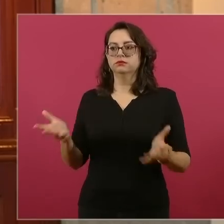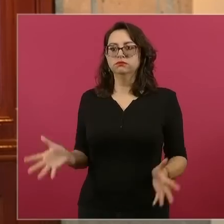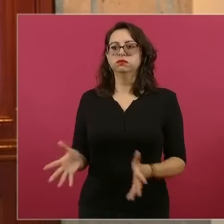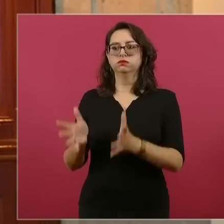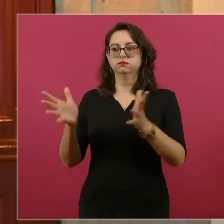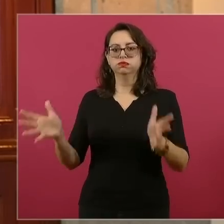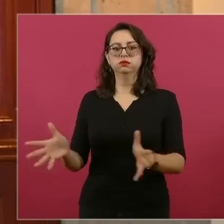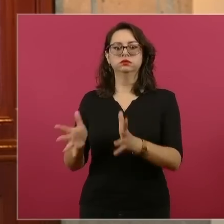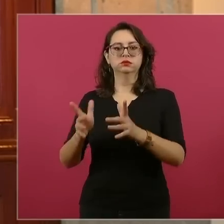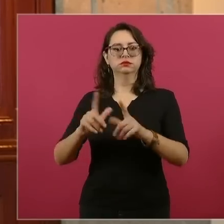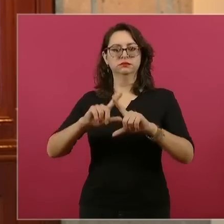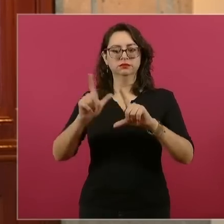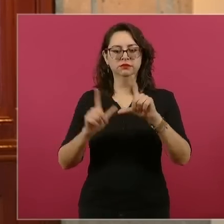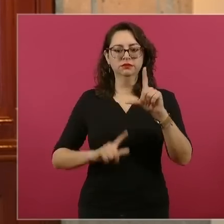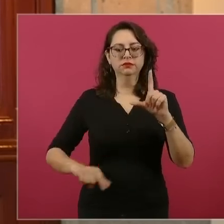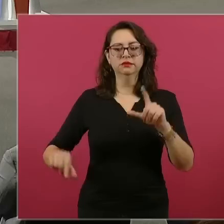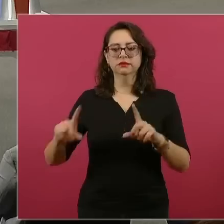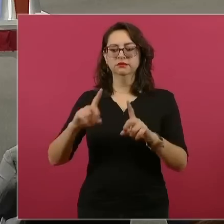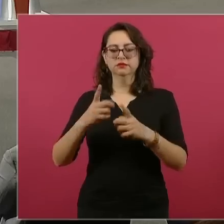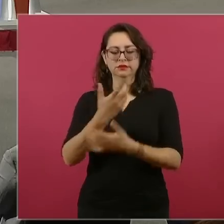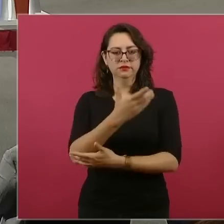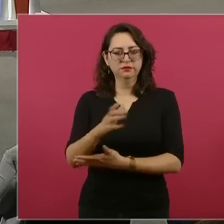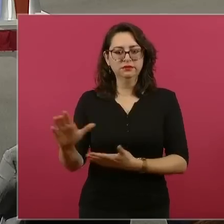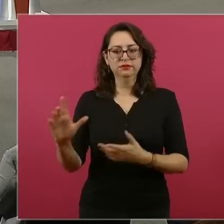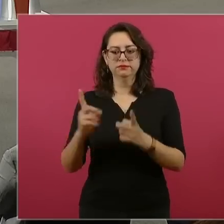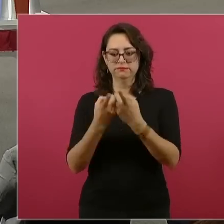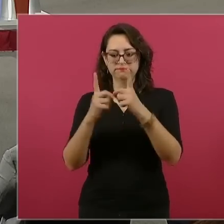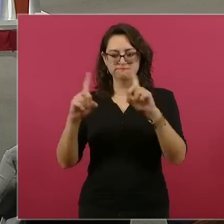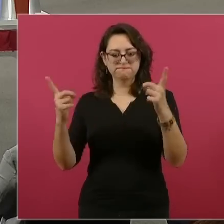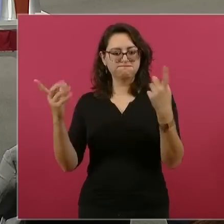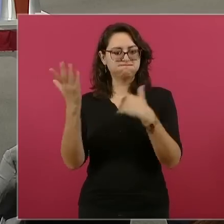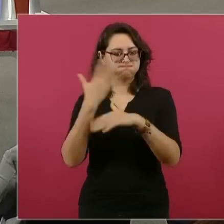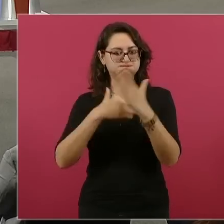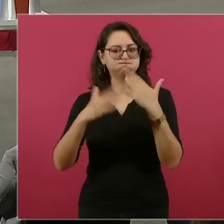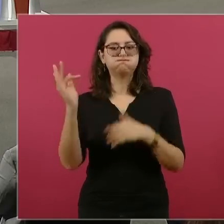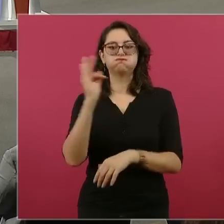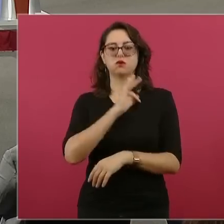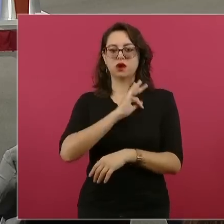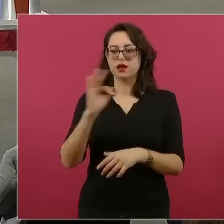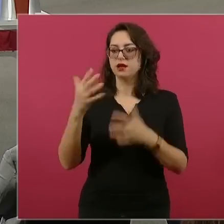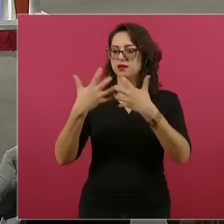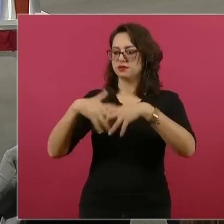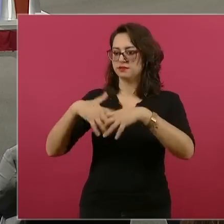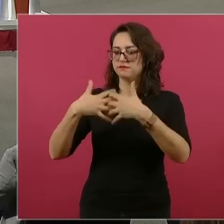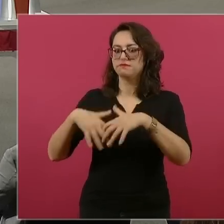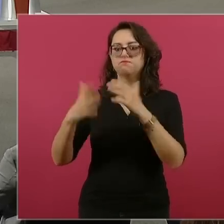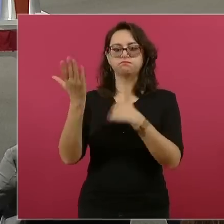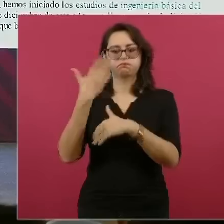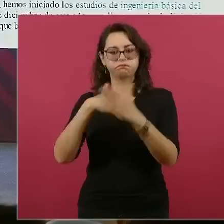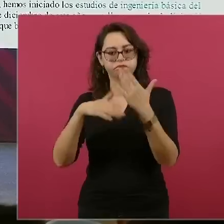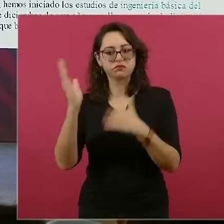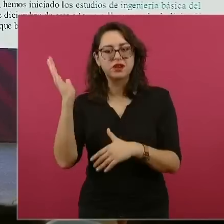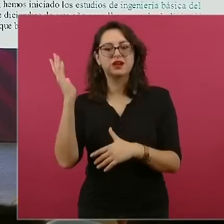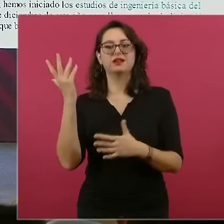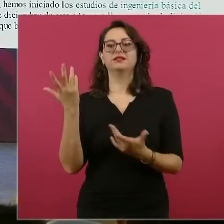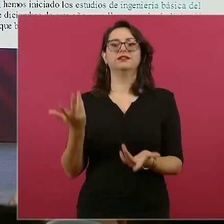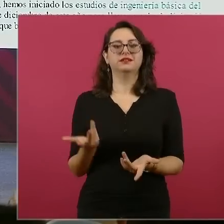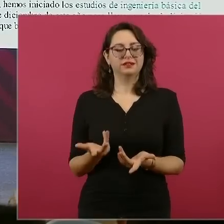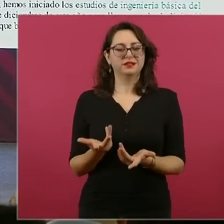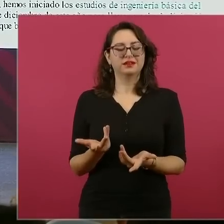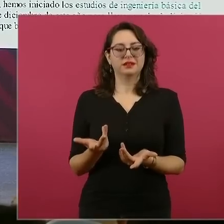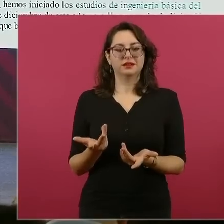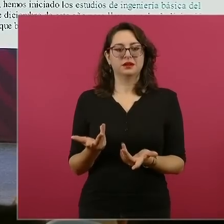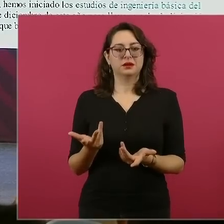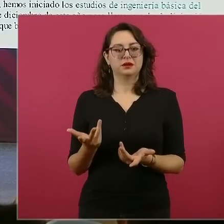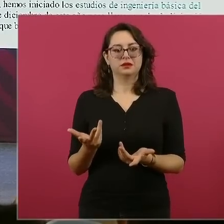desarrollo de nuestra agricultura, síguele, de nuestra industria, de todas las fuentes